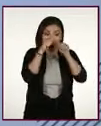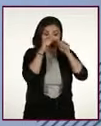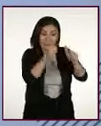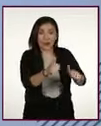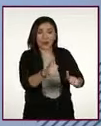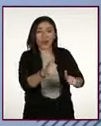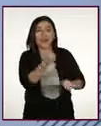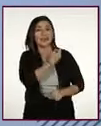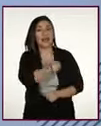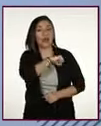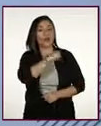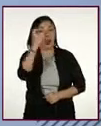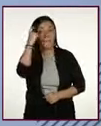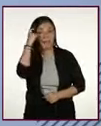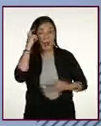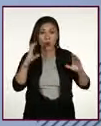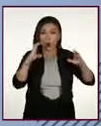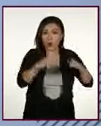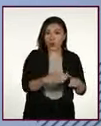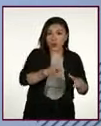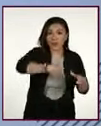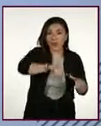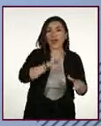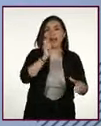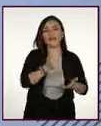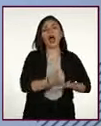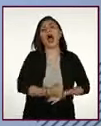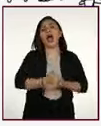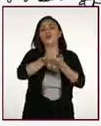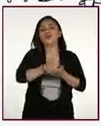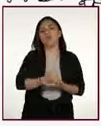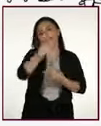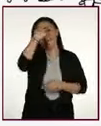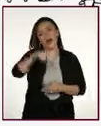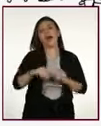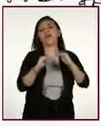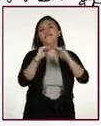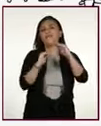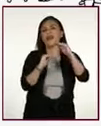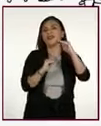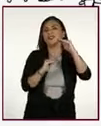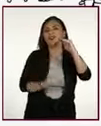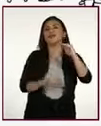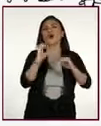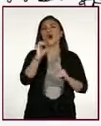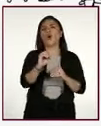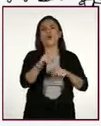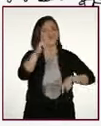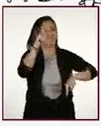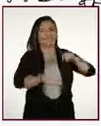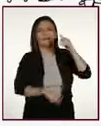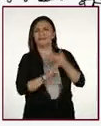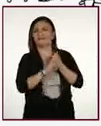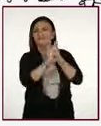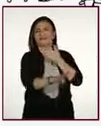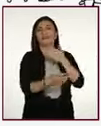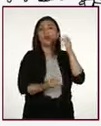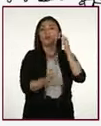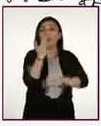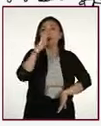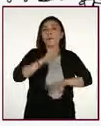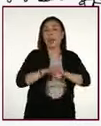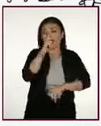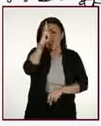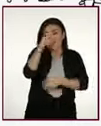mental comunitaria es ayuda a disminuir o quebrar directamente los nuevos ciclos